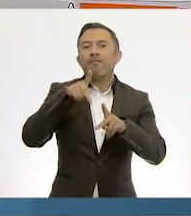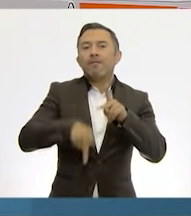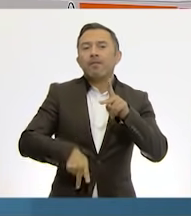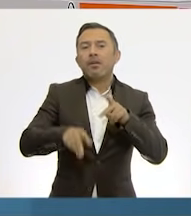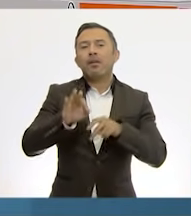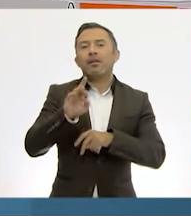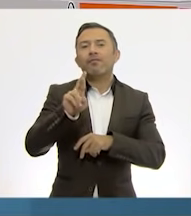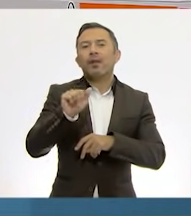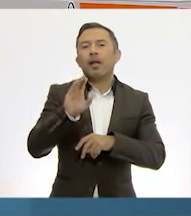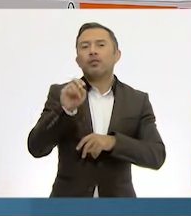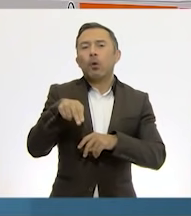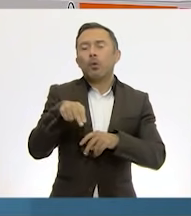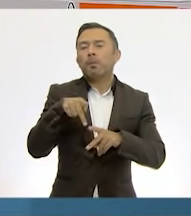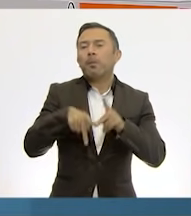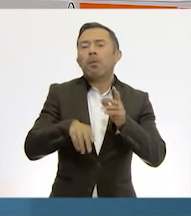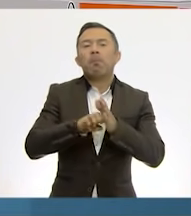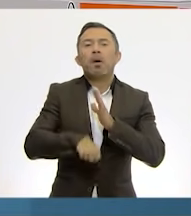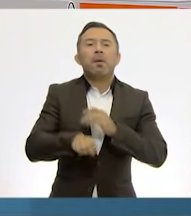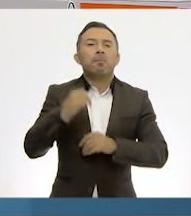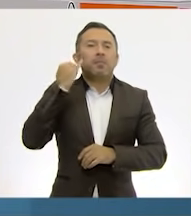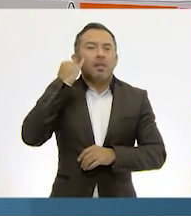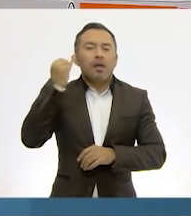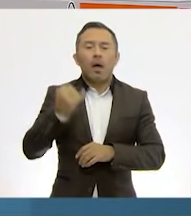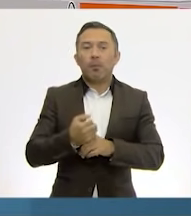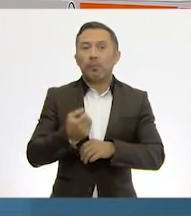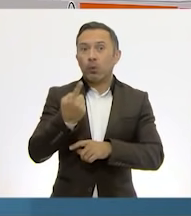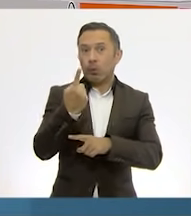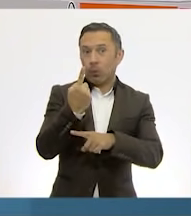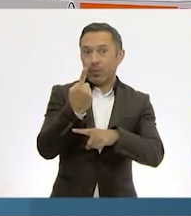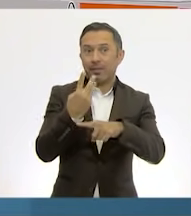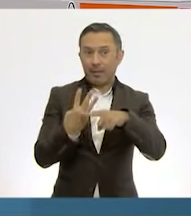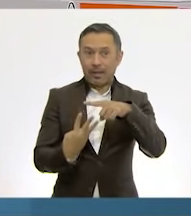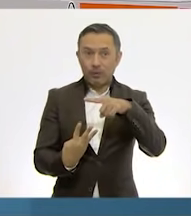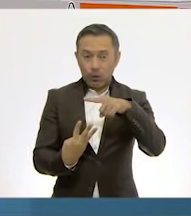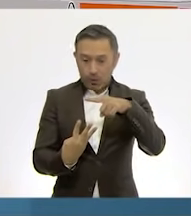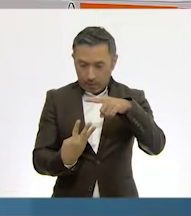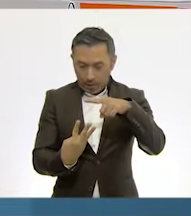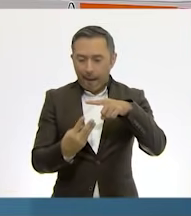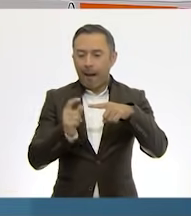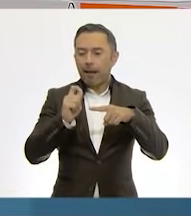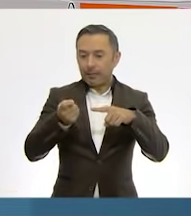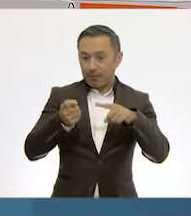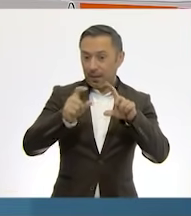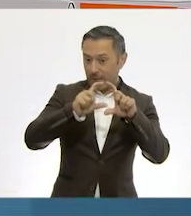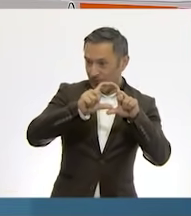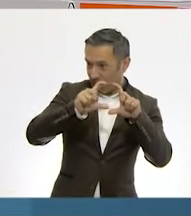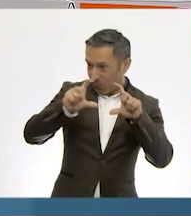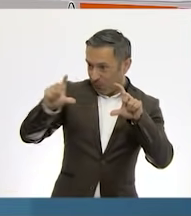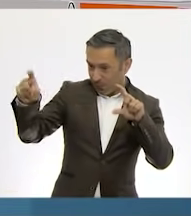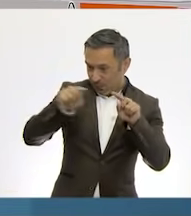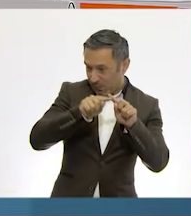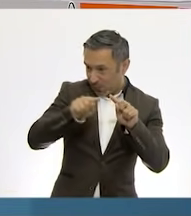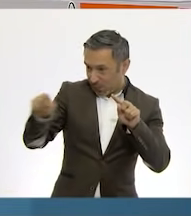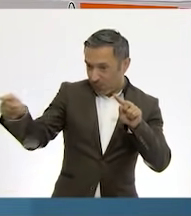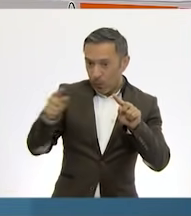ejemplo, te puede salir un tercio para indicar que debes avanzar, pues solamente un tercio del recorrido. O bien, te